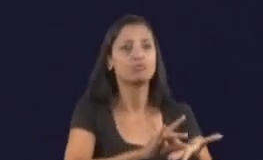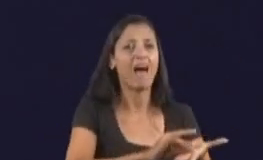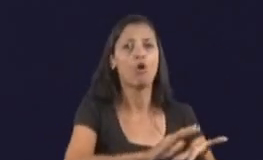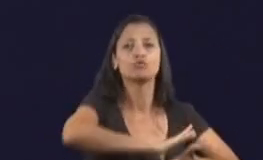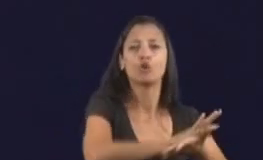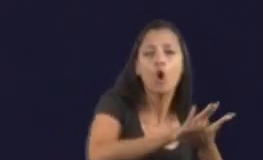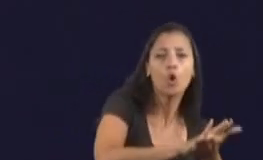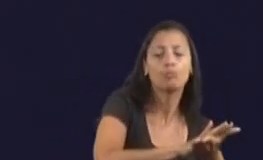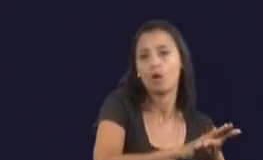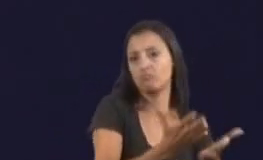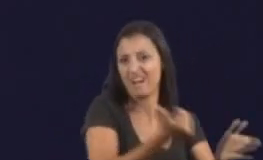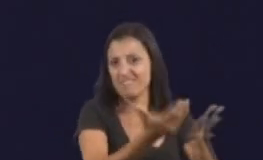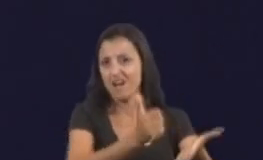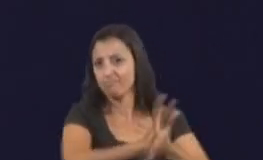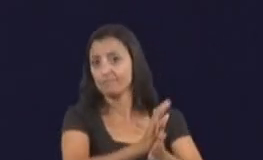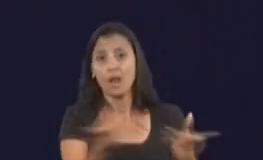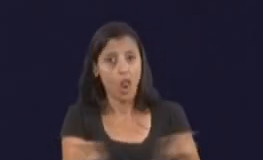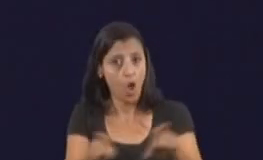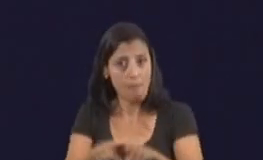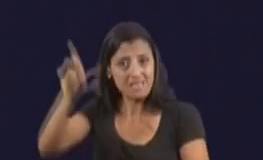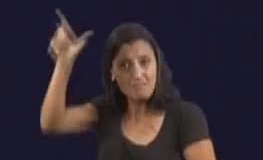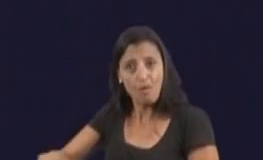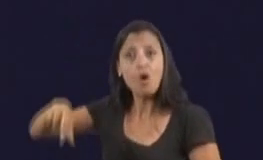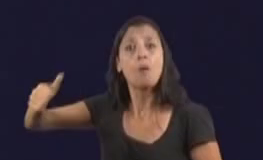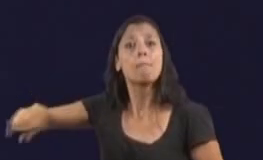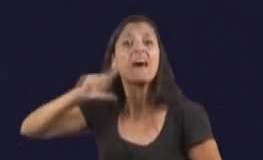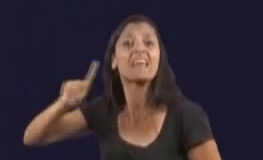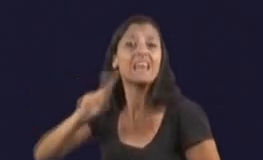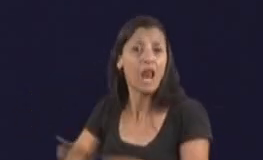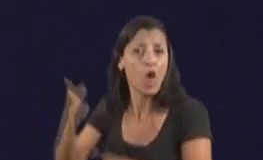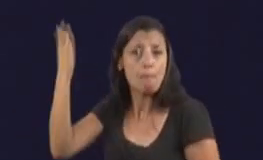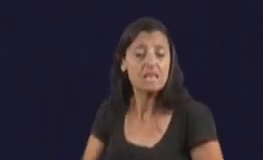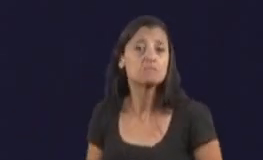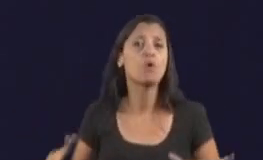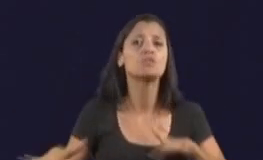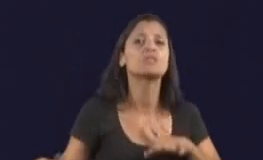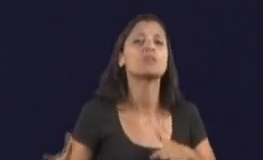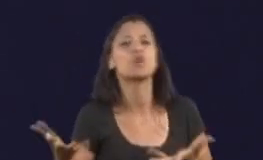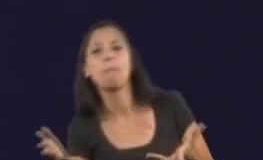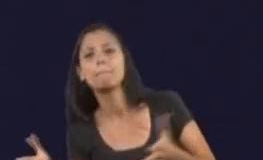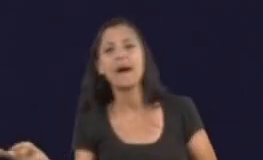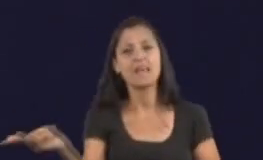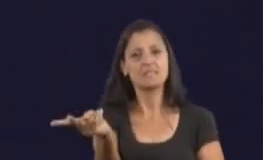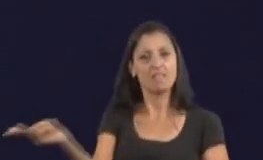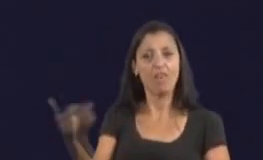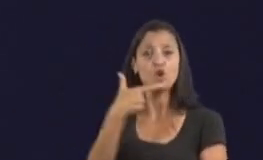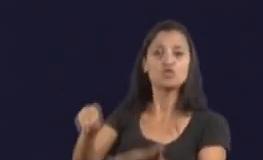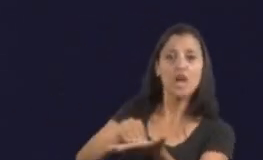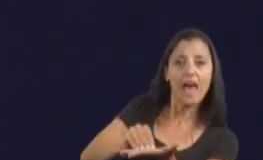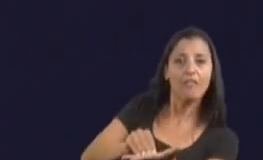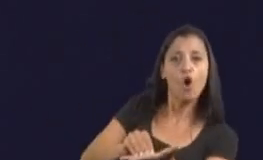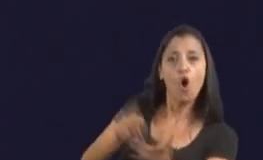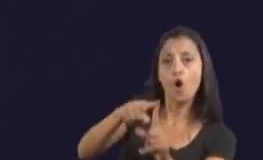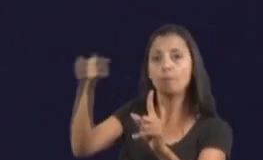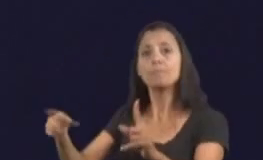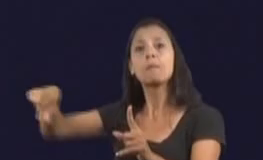caso Parrilli tiene la misma o una situación semejante a la del senador